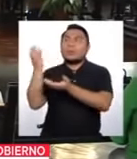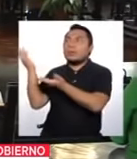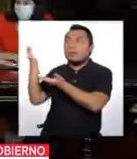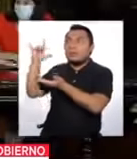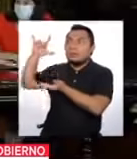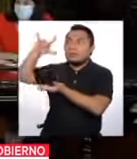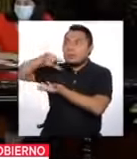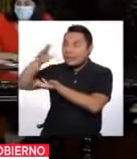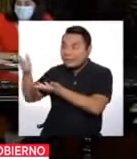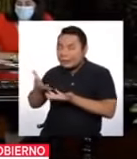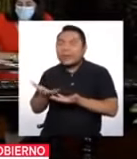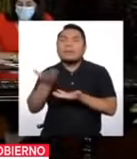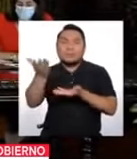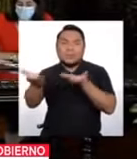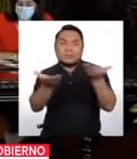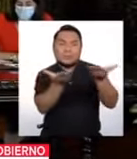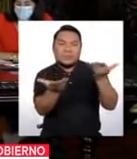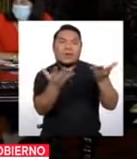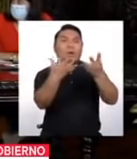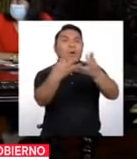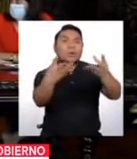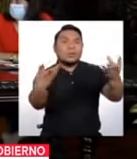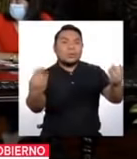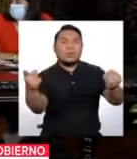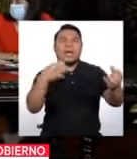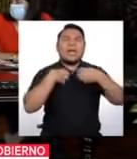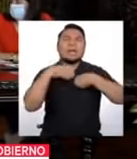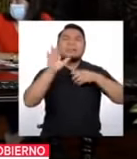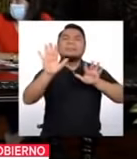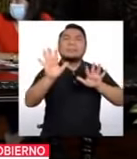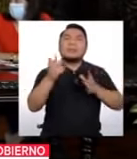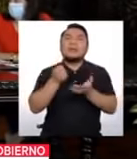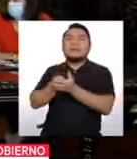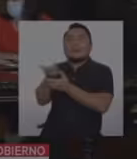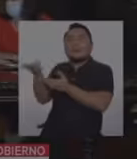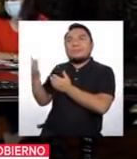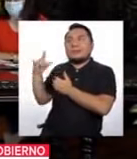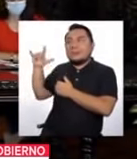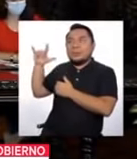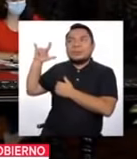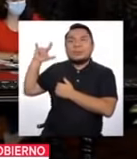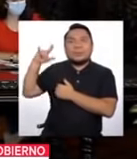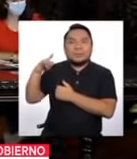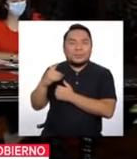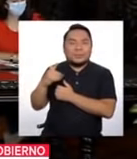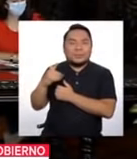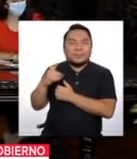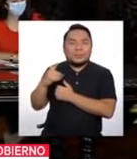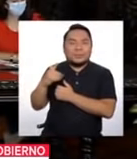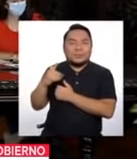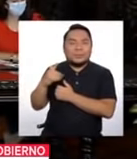las adquisiciones, ¿no? Pero eso también podría acotar muy breve el ministro de Salud. Pero, por favor, ministra.